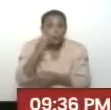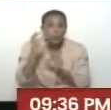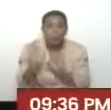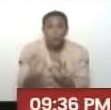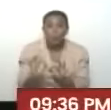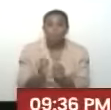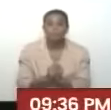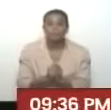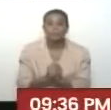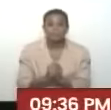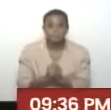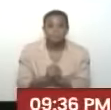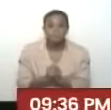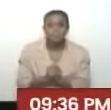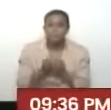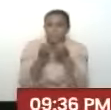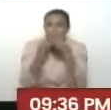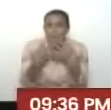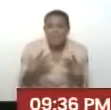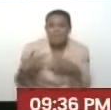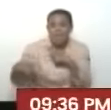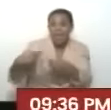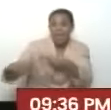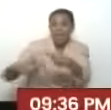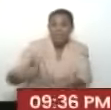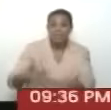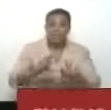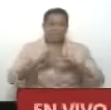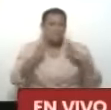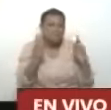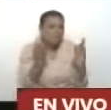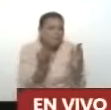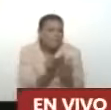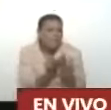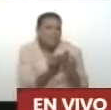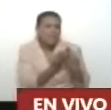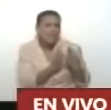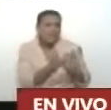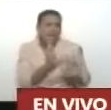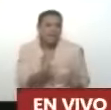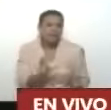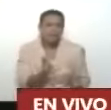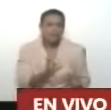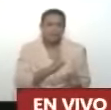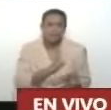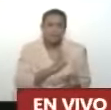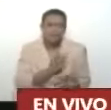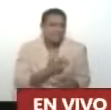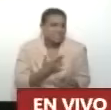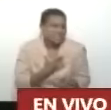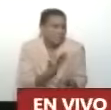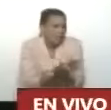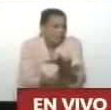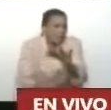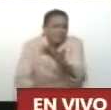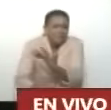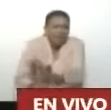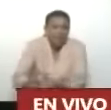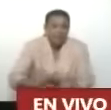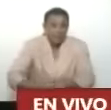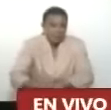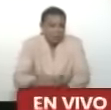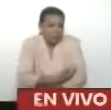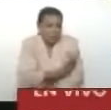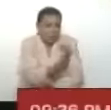nuestro. Eso es algo que heredamos de las luchas sangre. De Bolívar, lo llevamos en la sangre. Es una cosa. No, por supuesto que la gaita